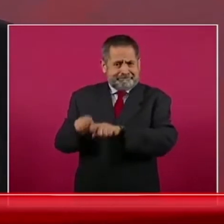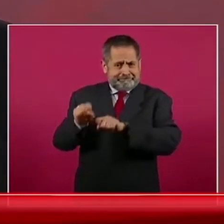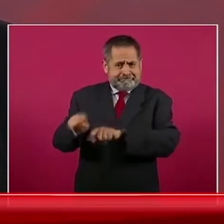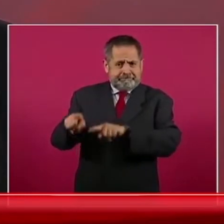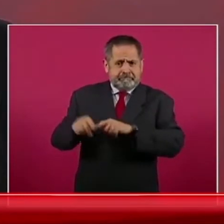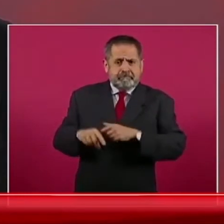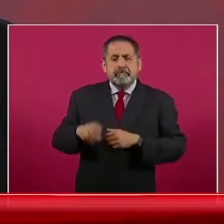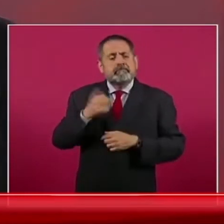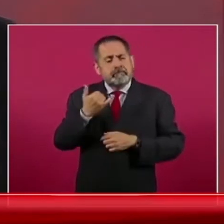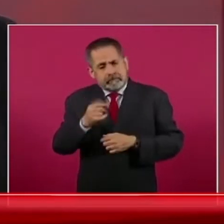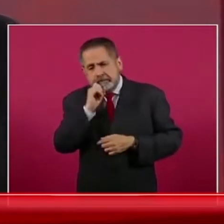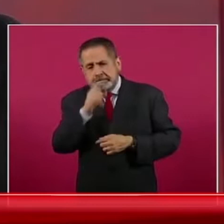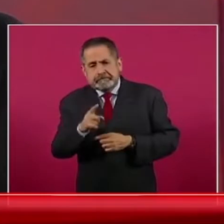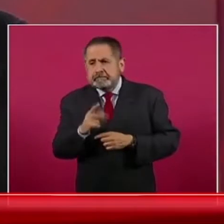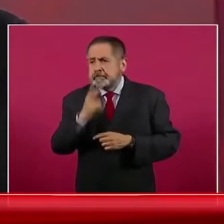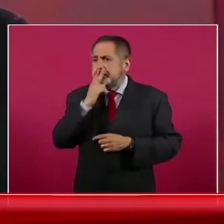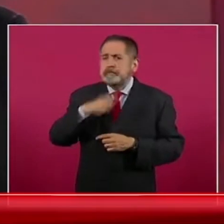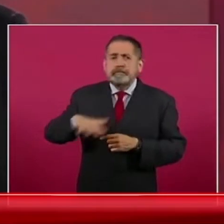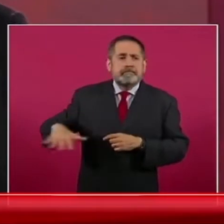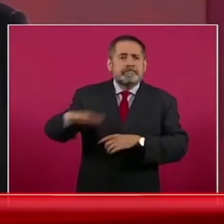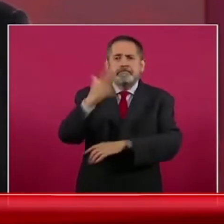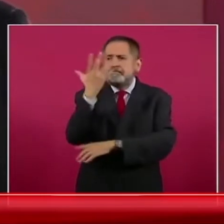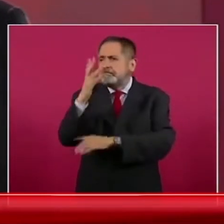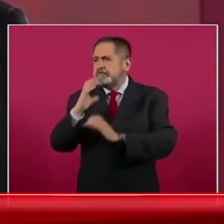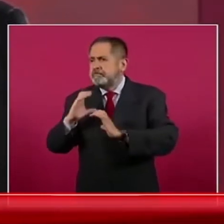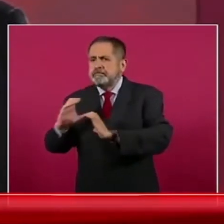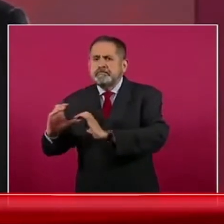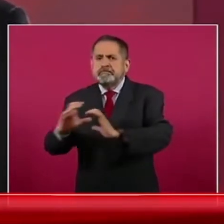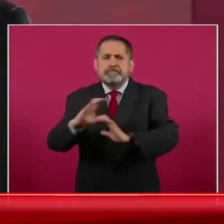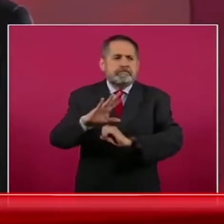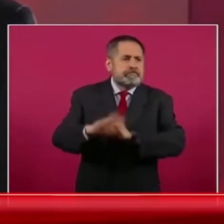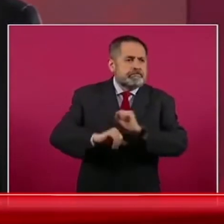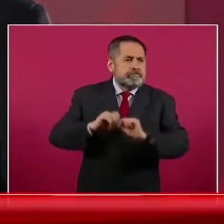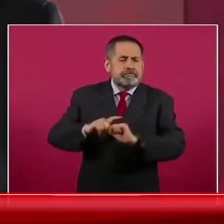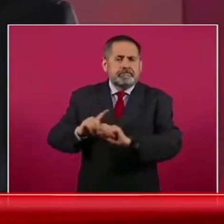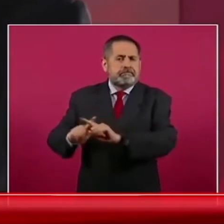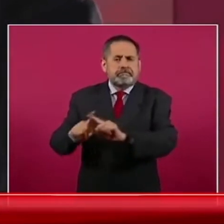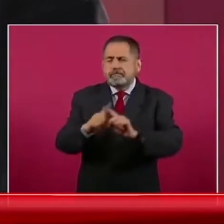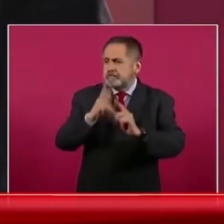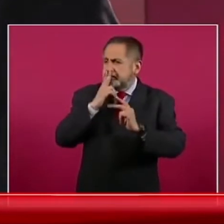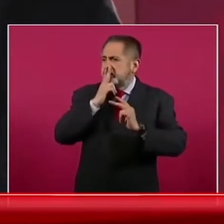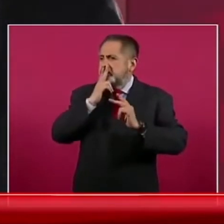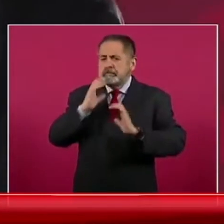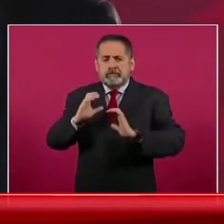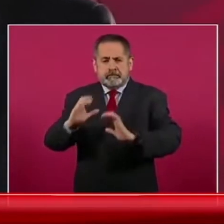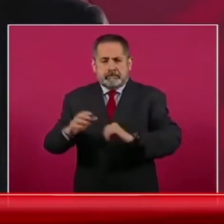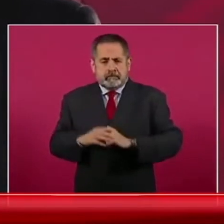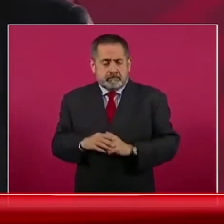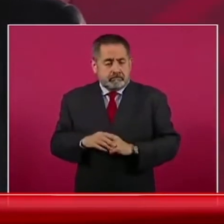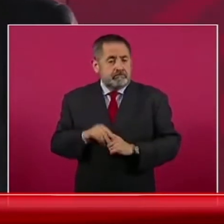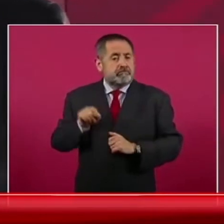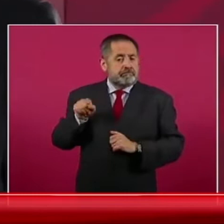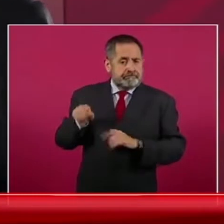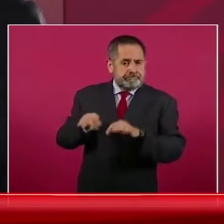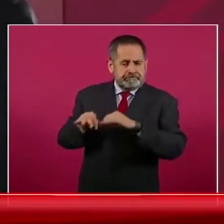se cuidaba la naturaleza, que habían expertos